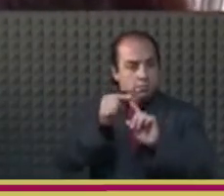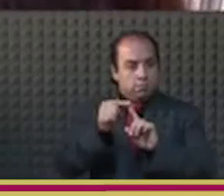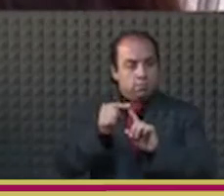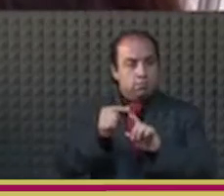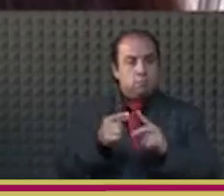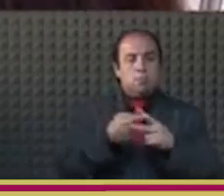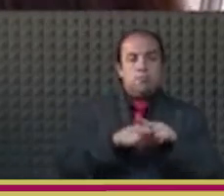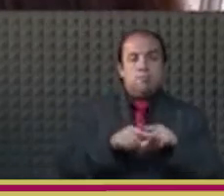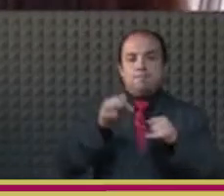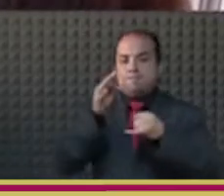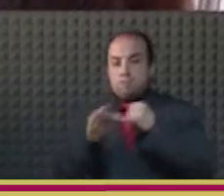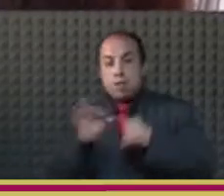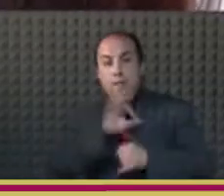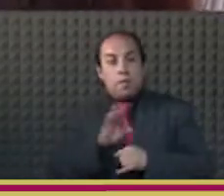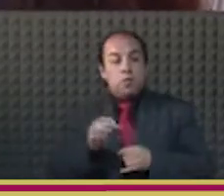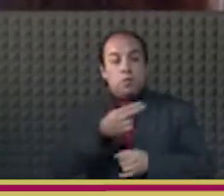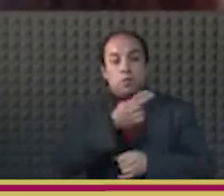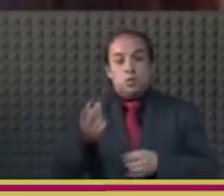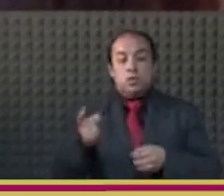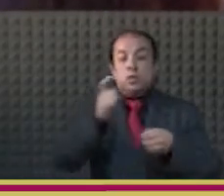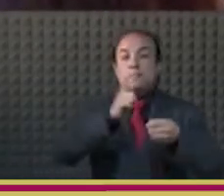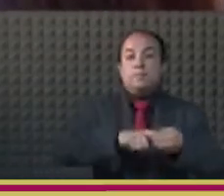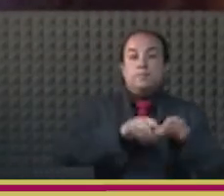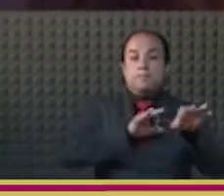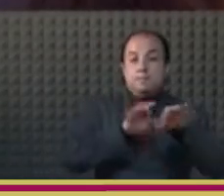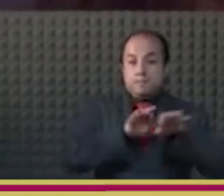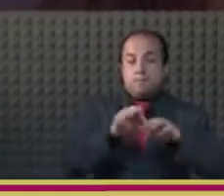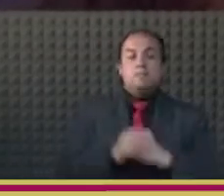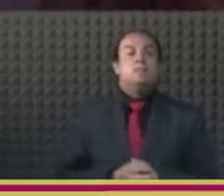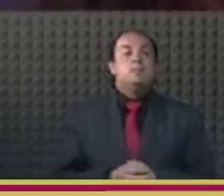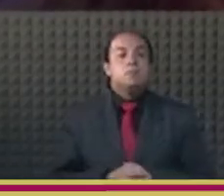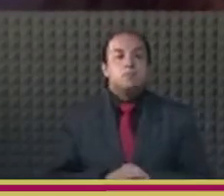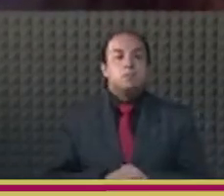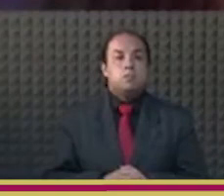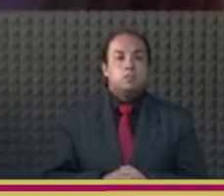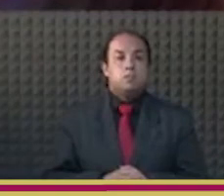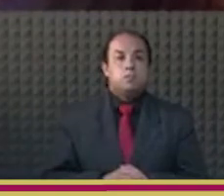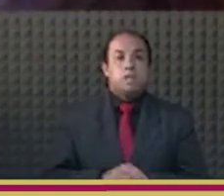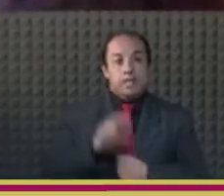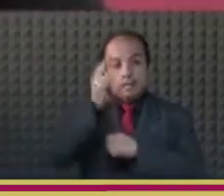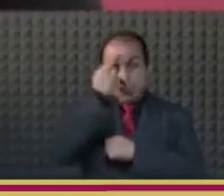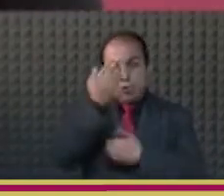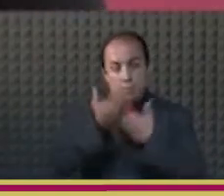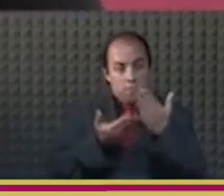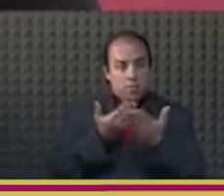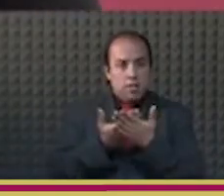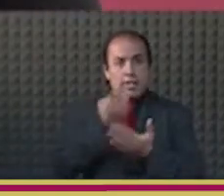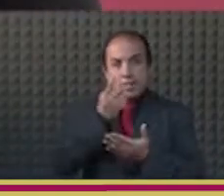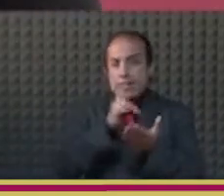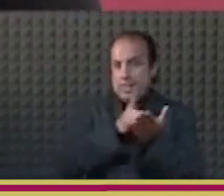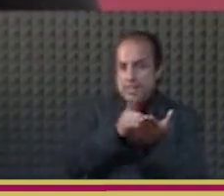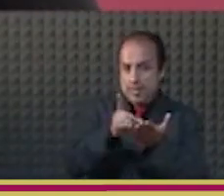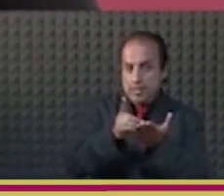a fin hasta que se puedan colocar en un empleo. Recuerden que estos servicios son un